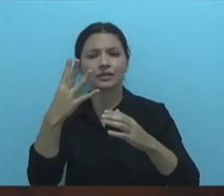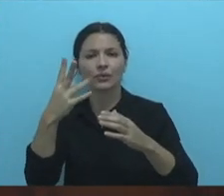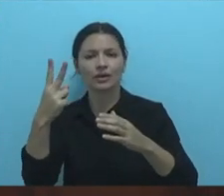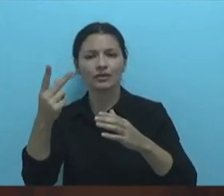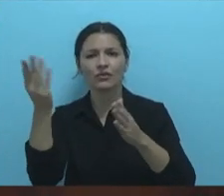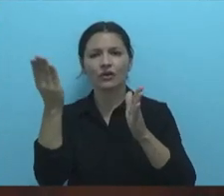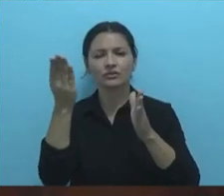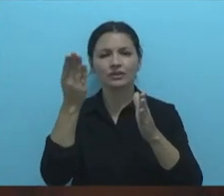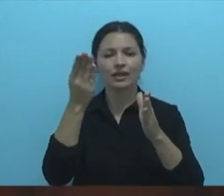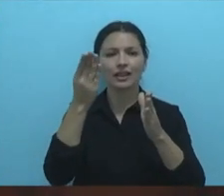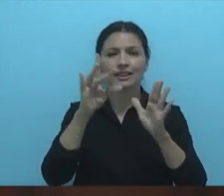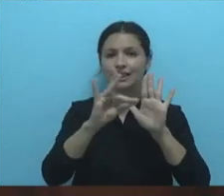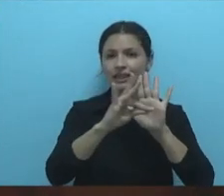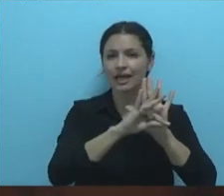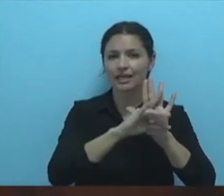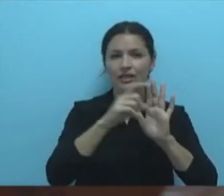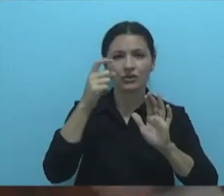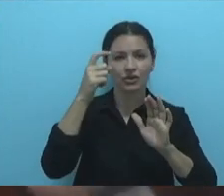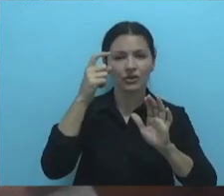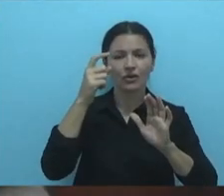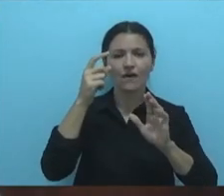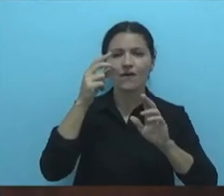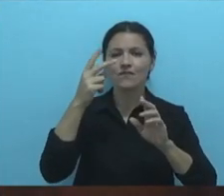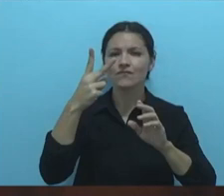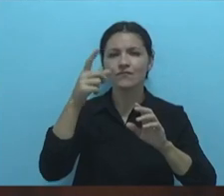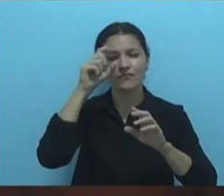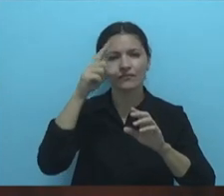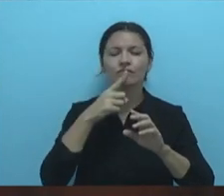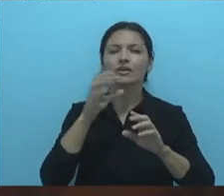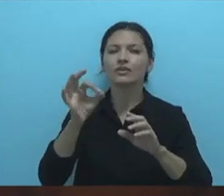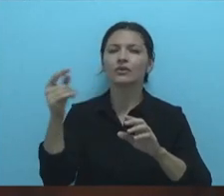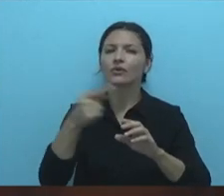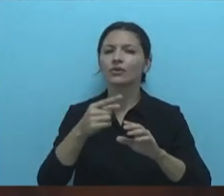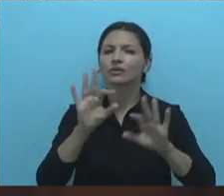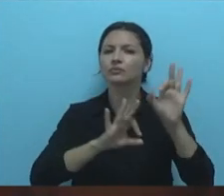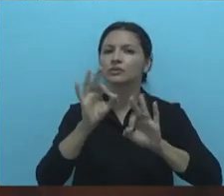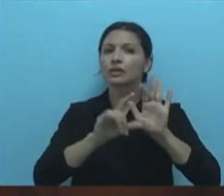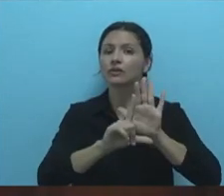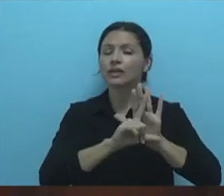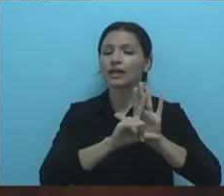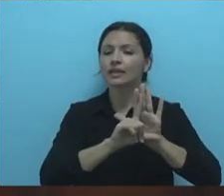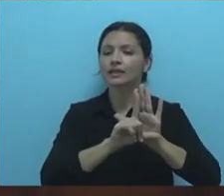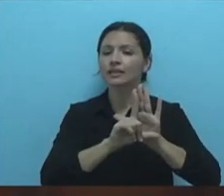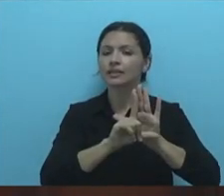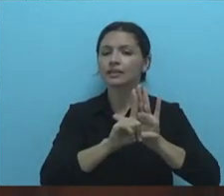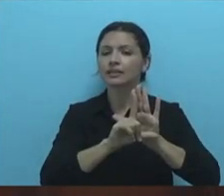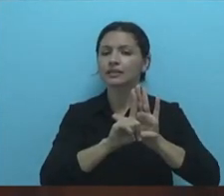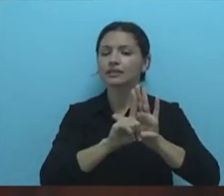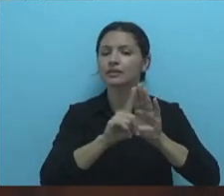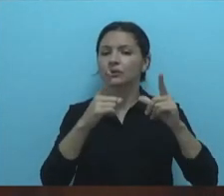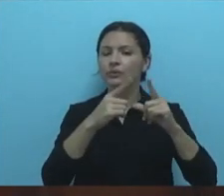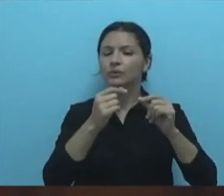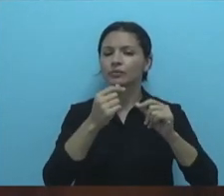1046/23 23 Beto propositivo el proyecto de ley sancionado y registrado en el poder ejecutivo bajo el